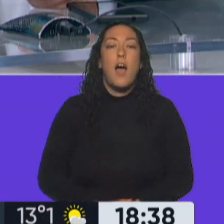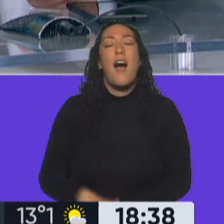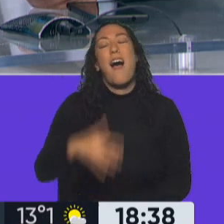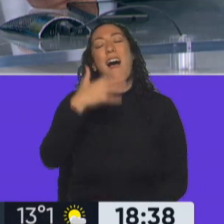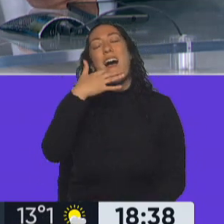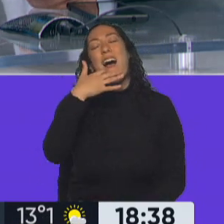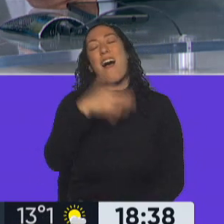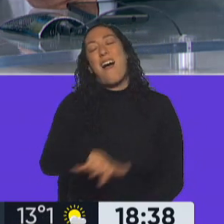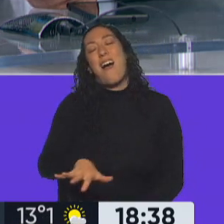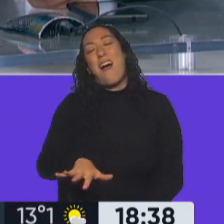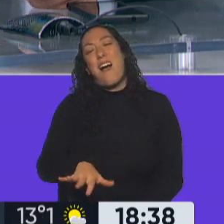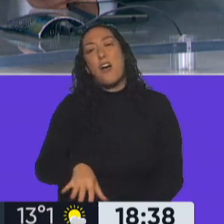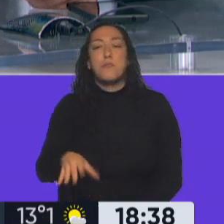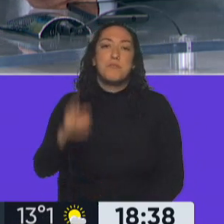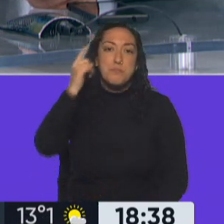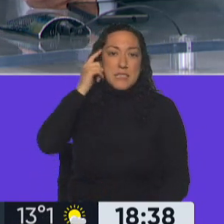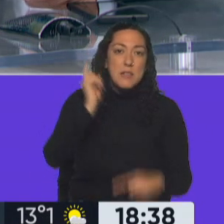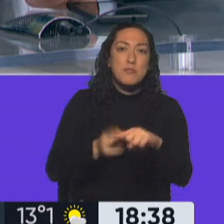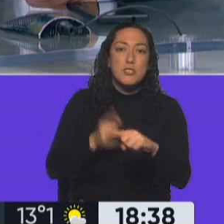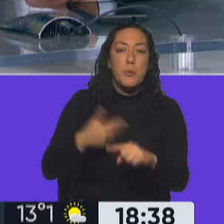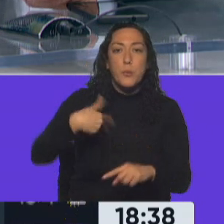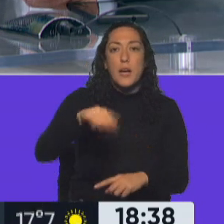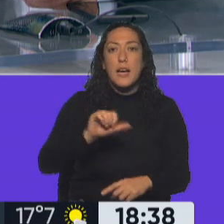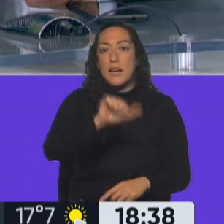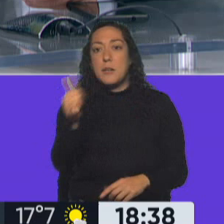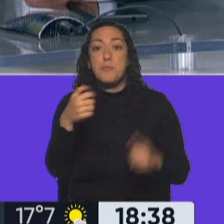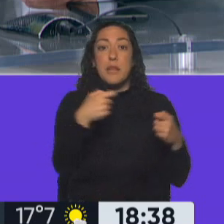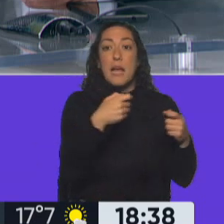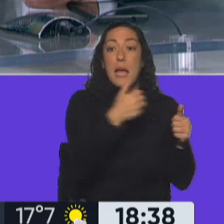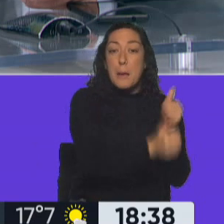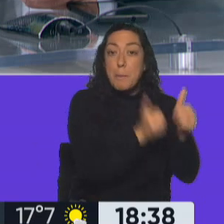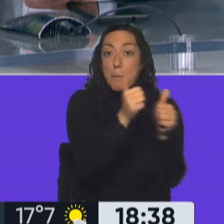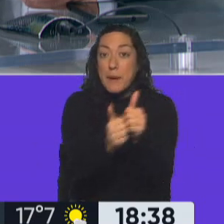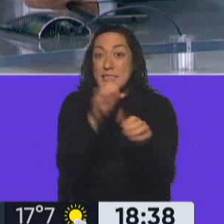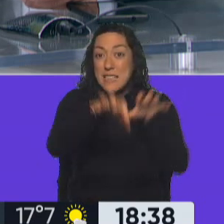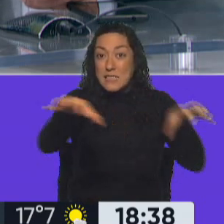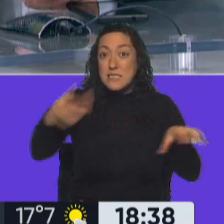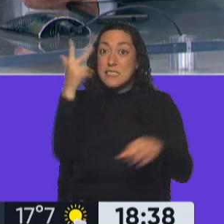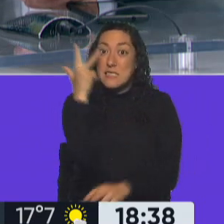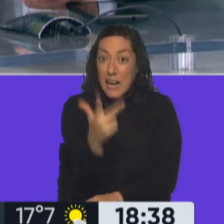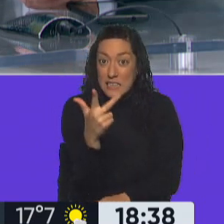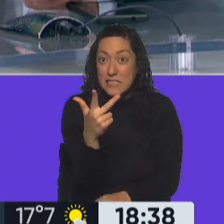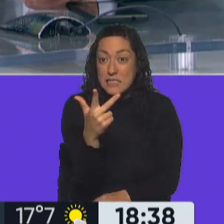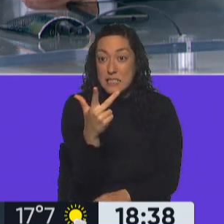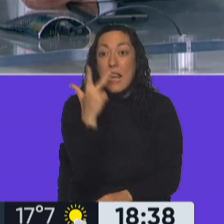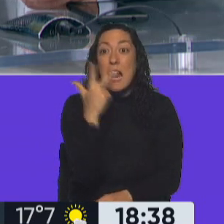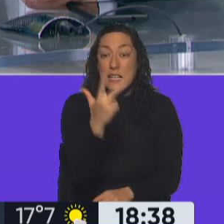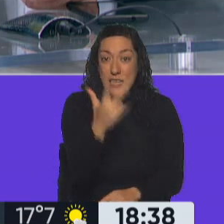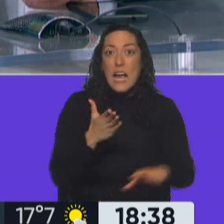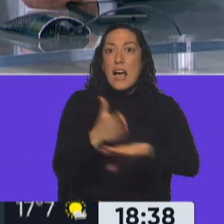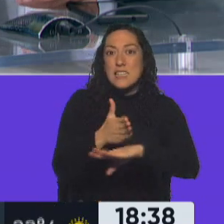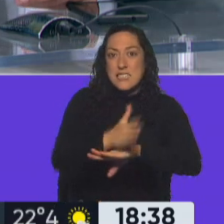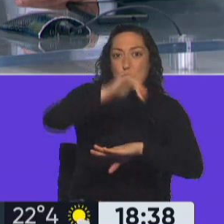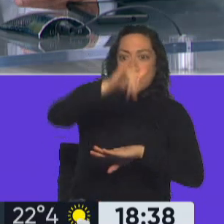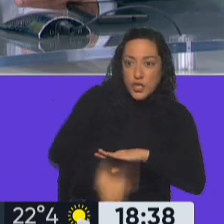con intención de ganar. ¿Sabés lo que se va a intentar hacer? Que las tres empresas que operen en el sector puedan, las tres empresas, acceder de